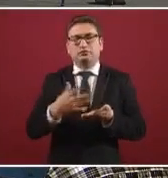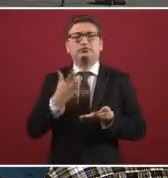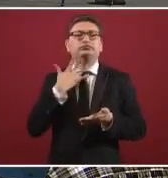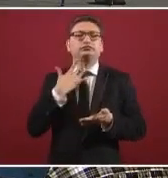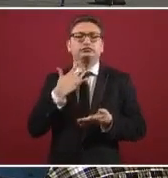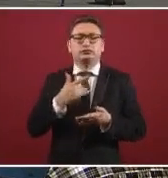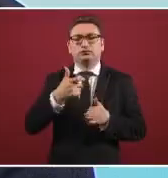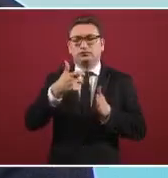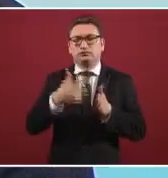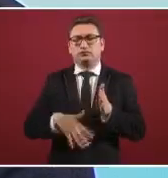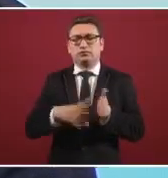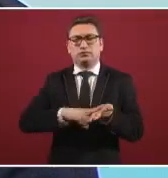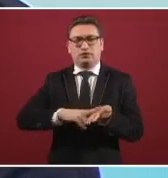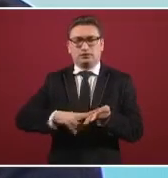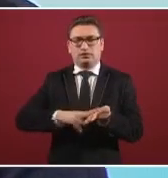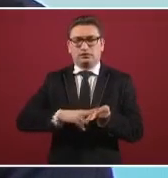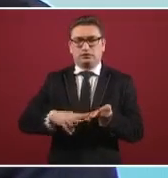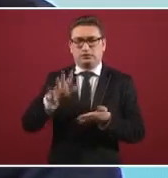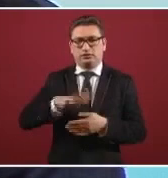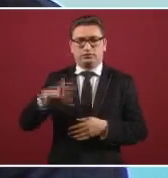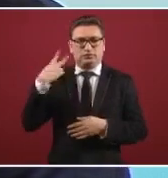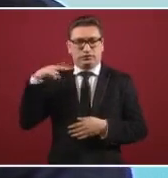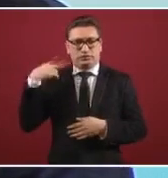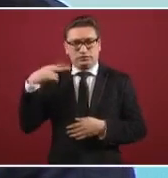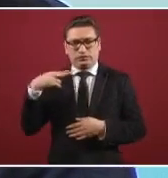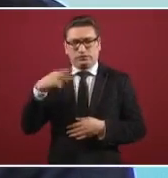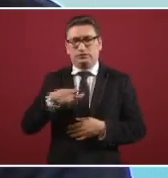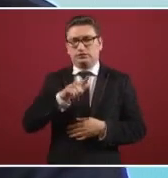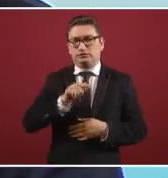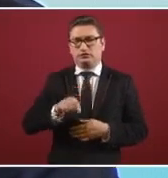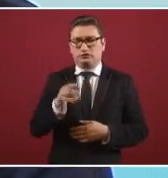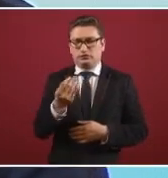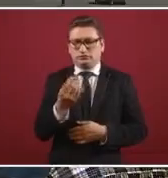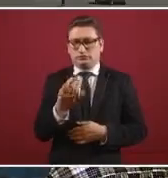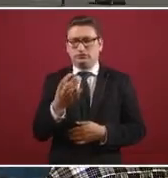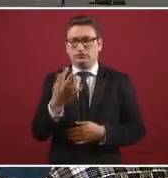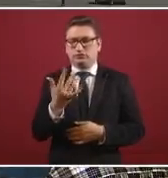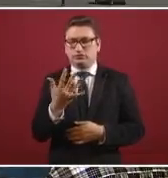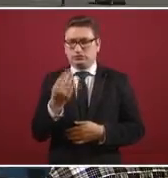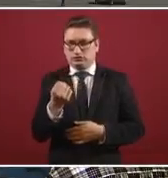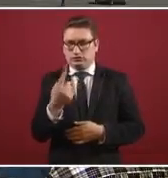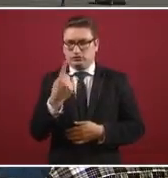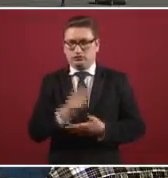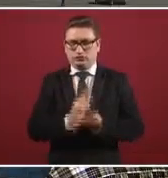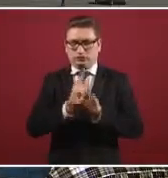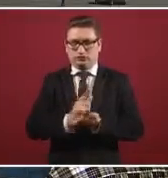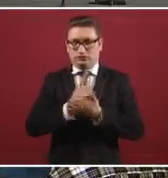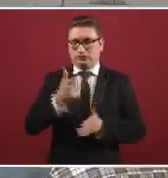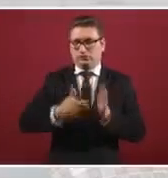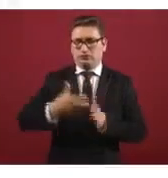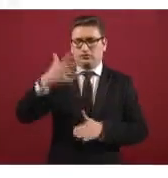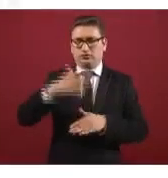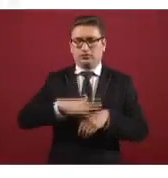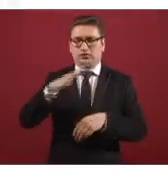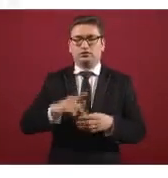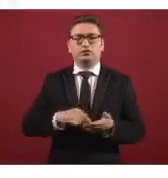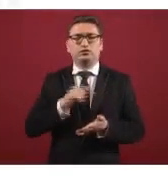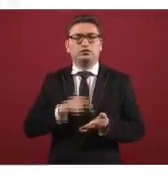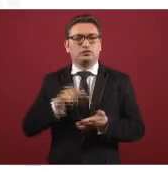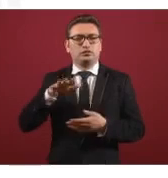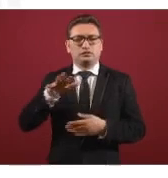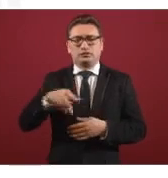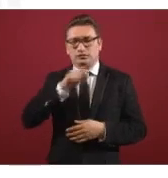la más barata, en Coatzacoalcos, Veracruz, 17 pesos con 59 centavos por litro. La más cara la encontramos en Talpa de